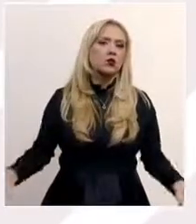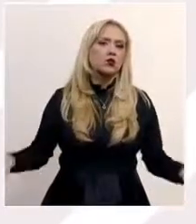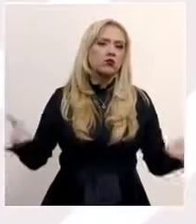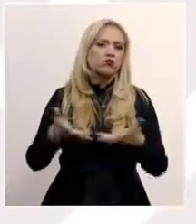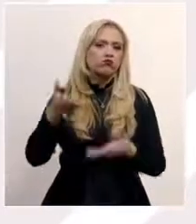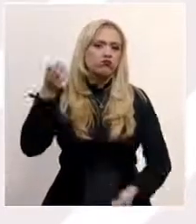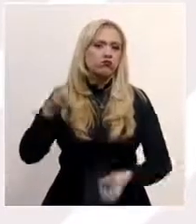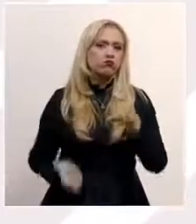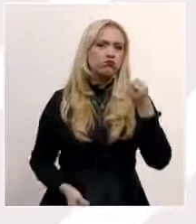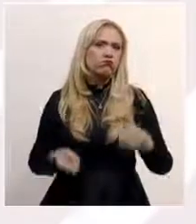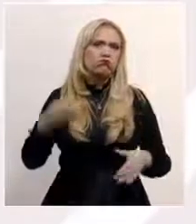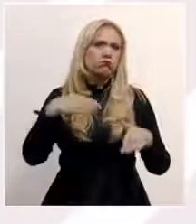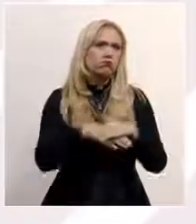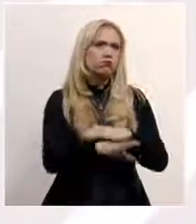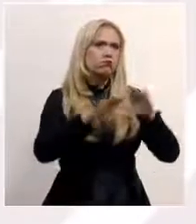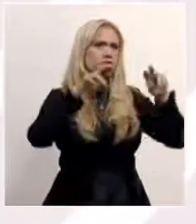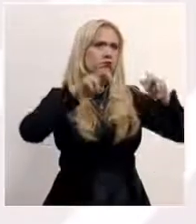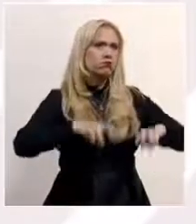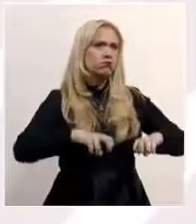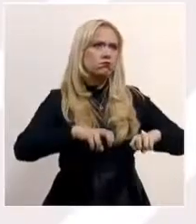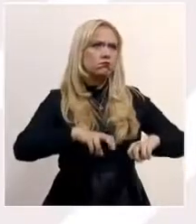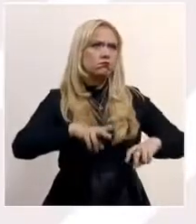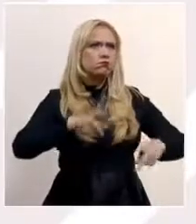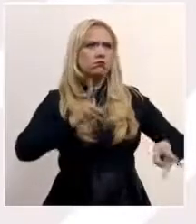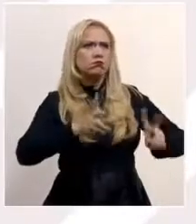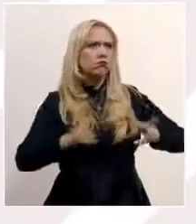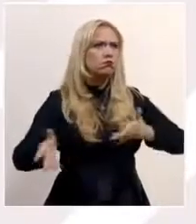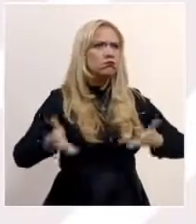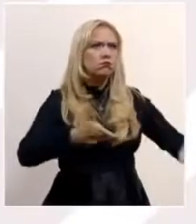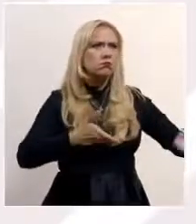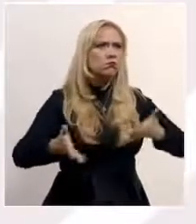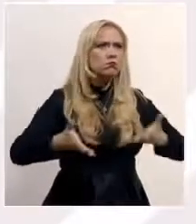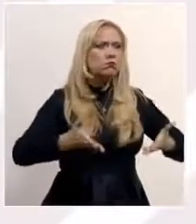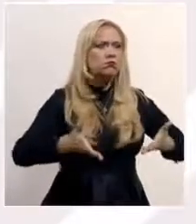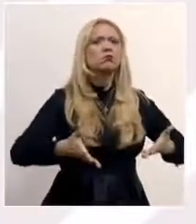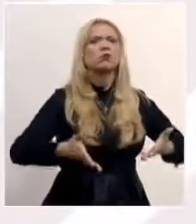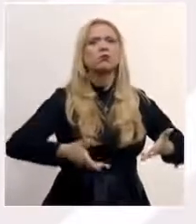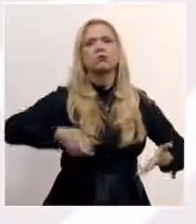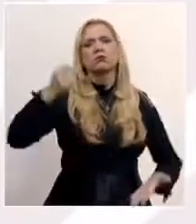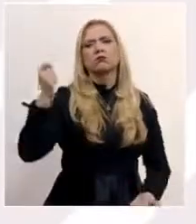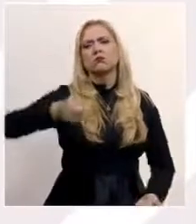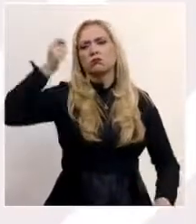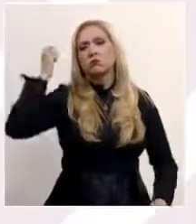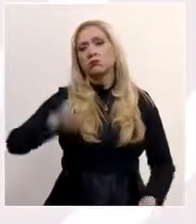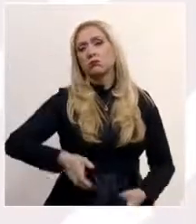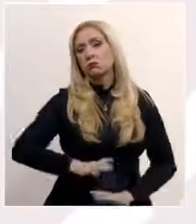un juicio laboral que tenga una consecuencia mayor de la que puede tener cualquier despido.